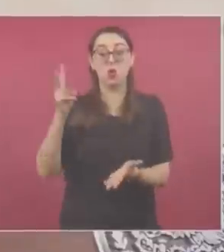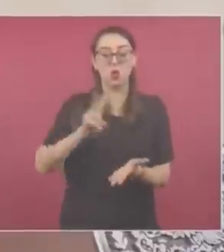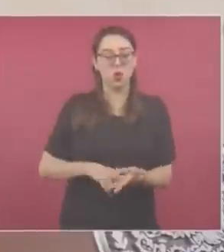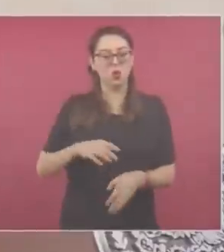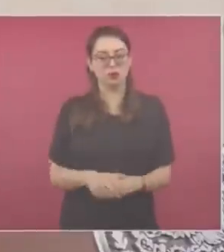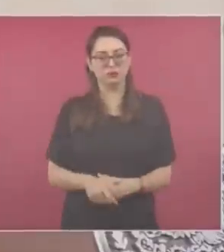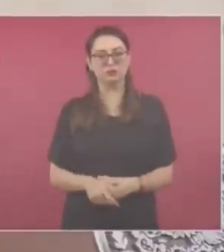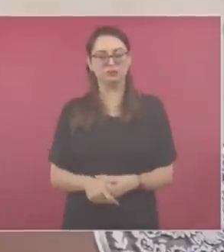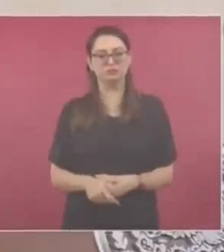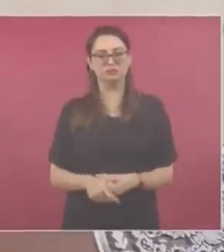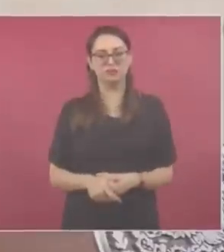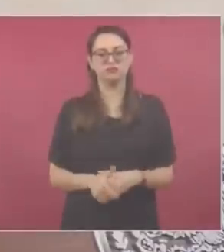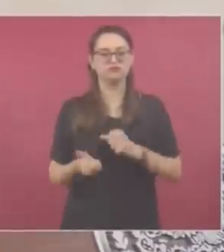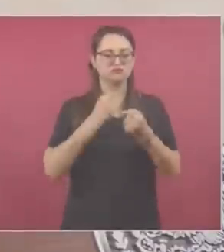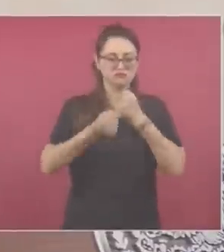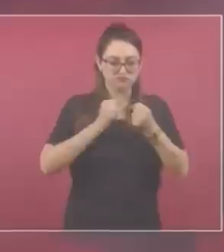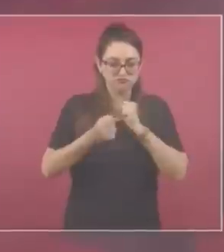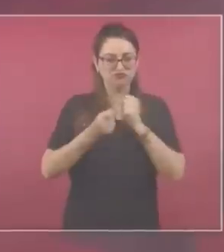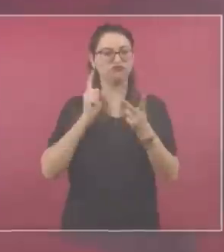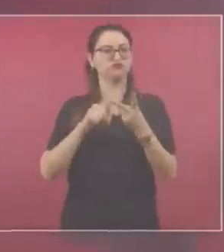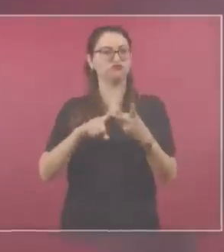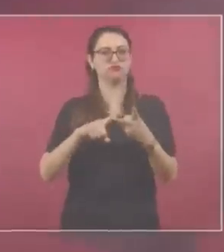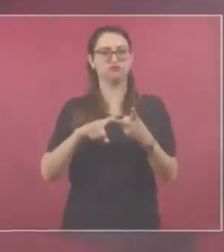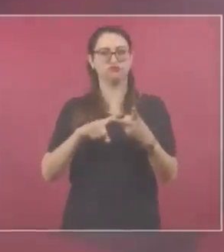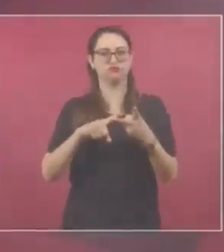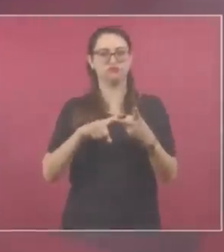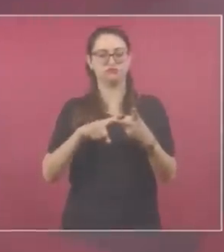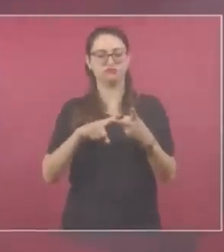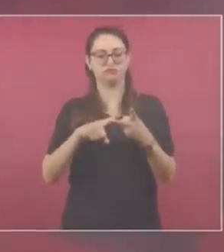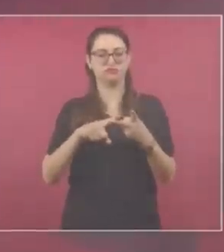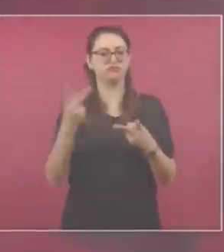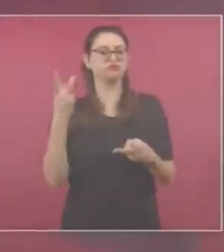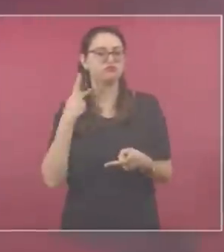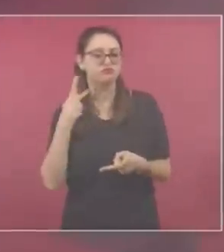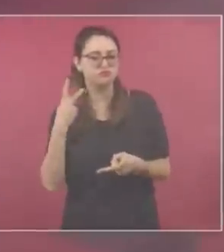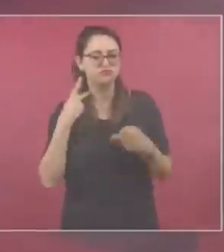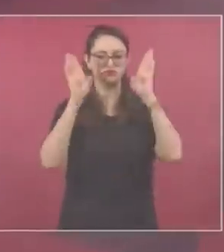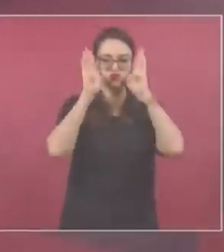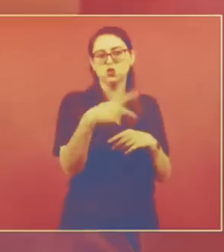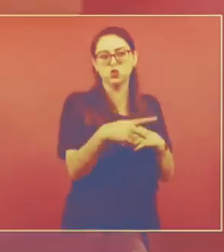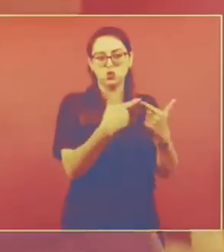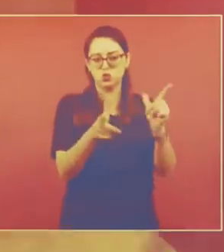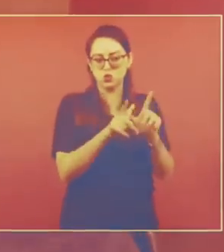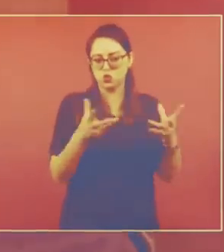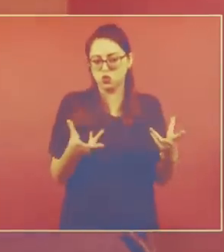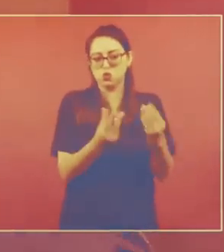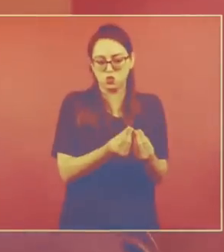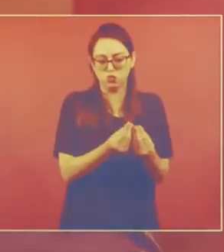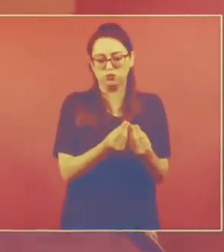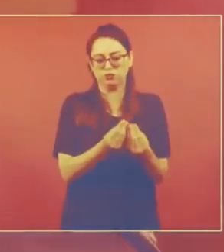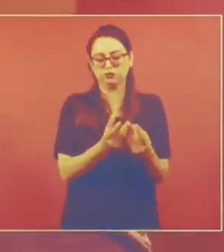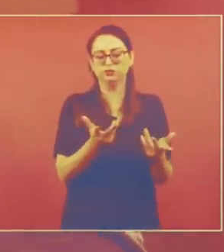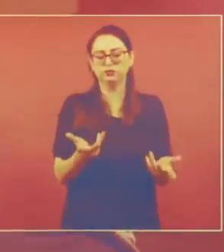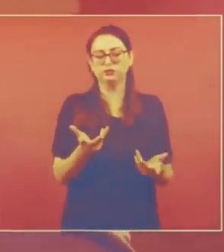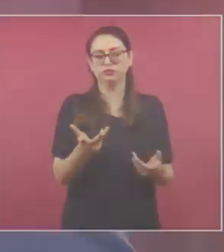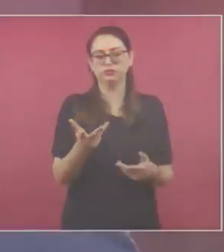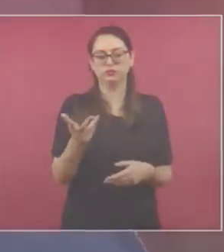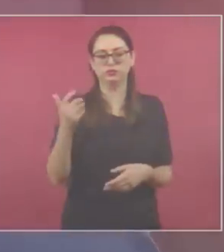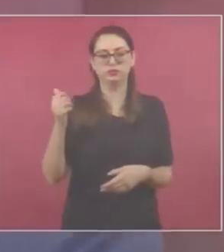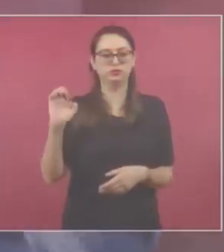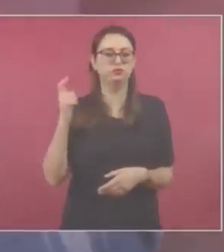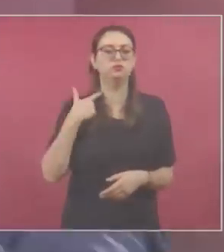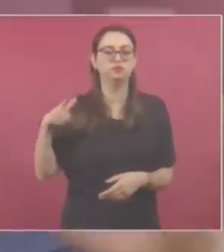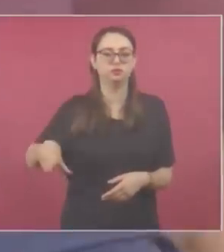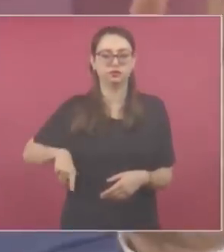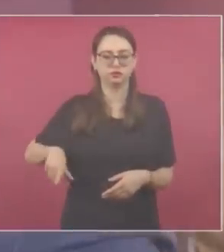los periodistas o simpatizantes del conservadurismo, los defensores del antiguo régimen,